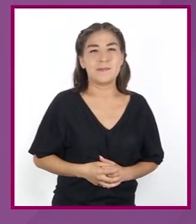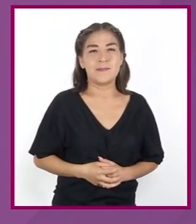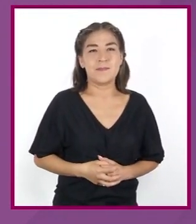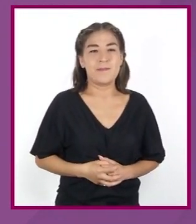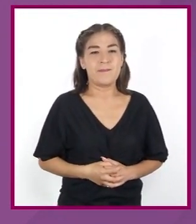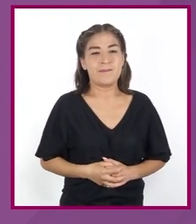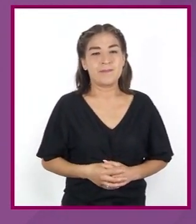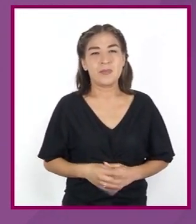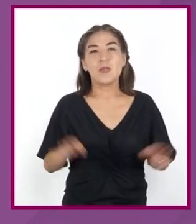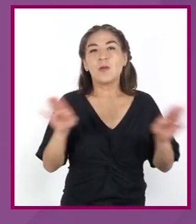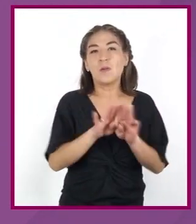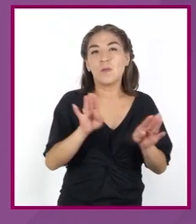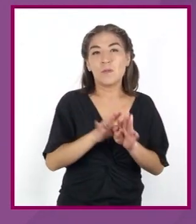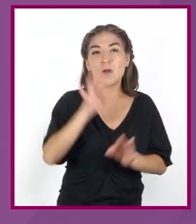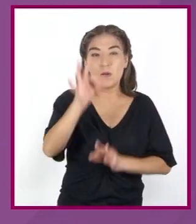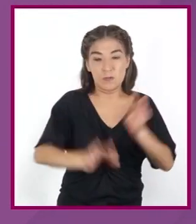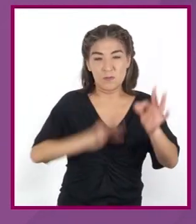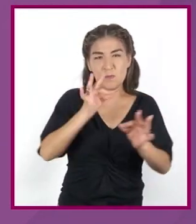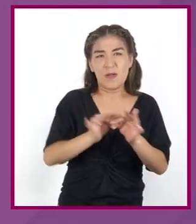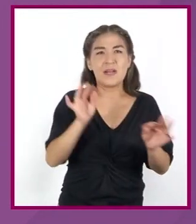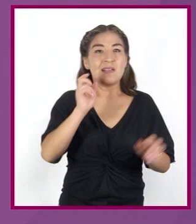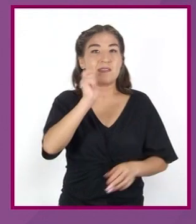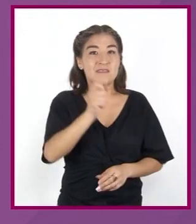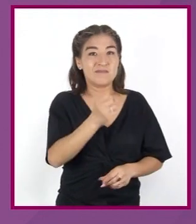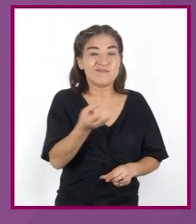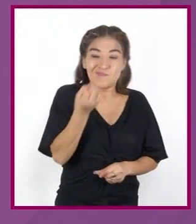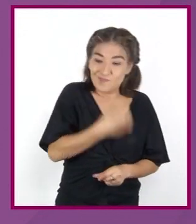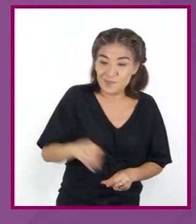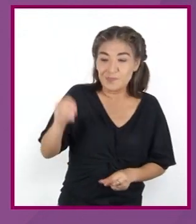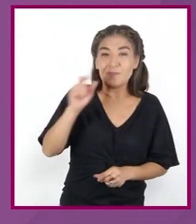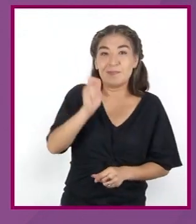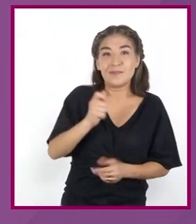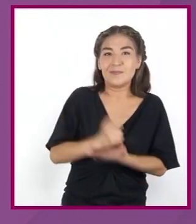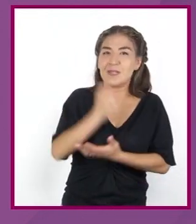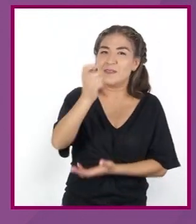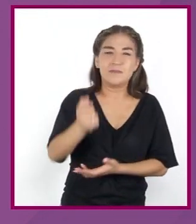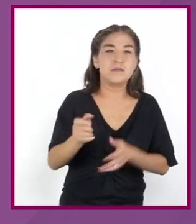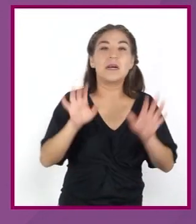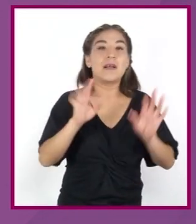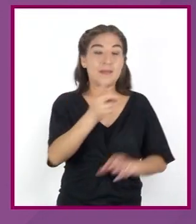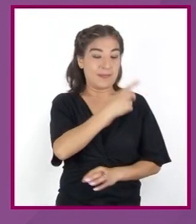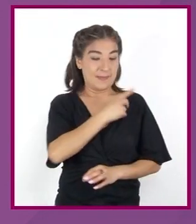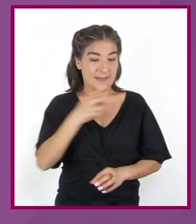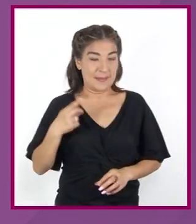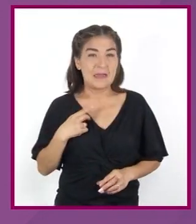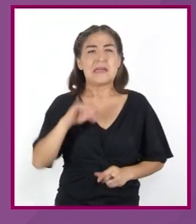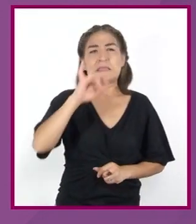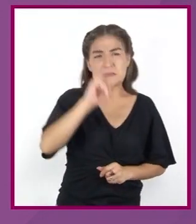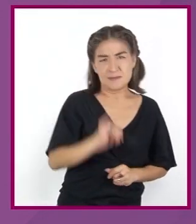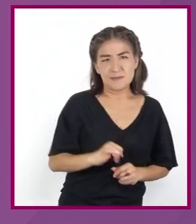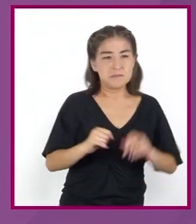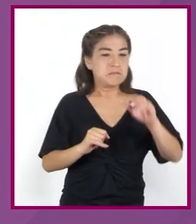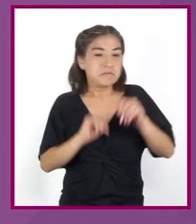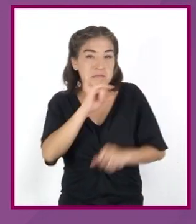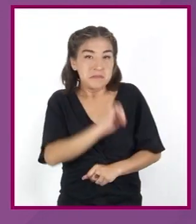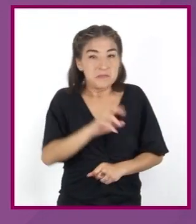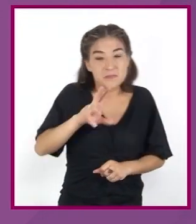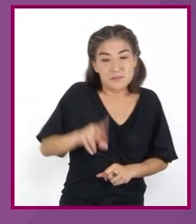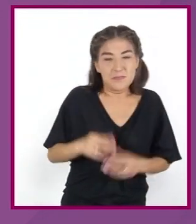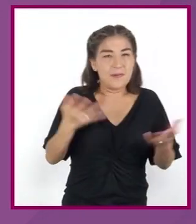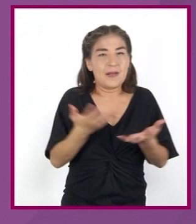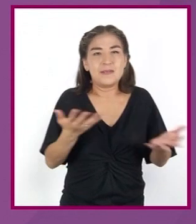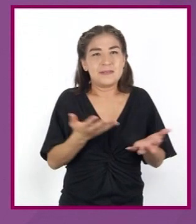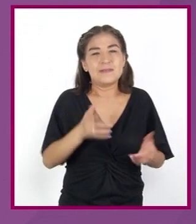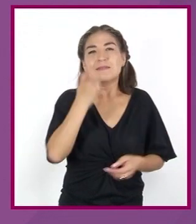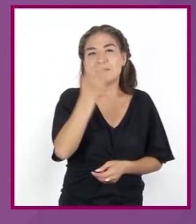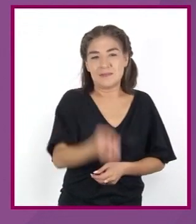hacer que las cumpla de manera forzosa, porque el deber me da esa facultad de sí hacerlo o de no hacerlo.